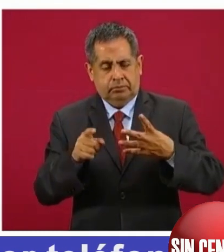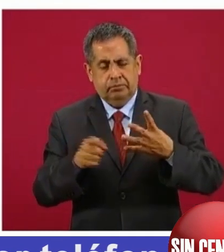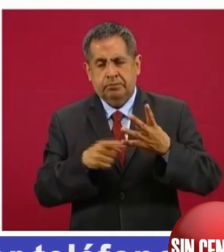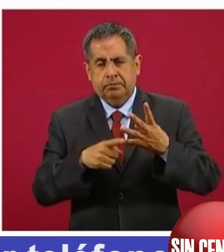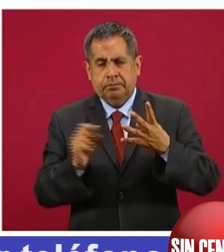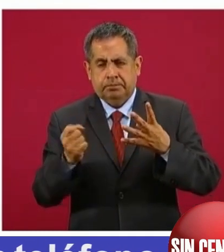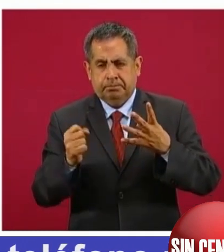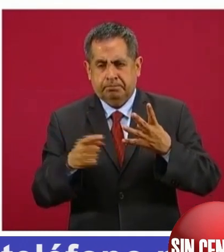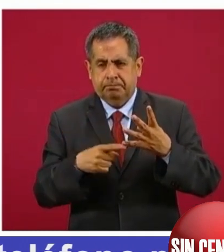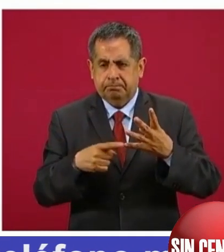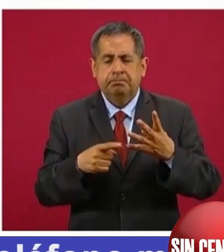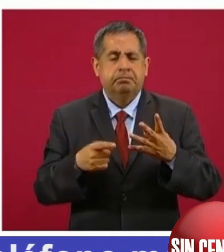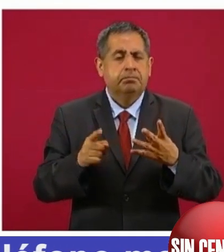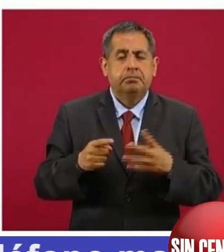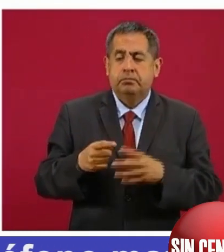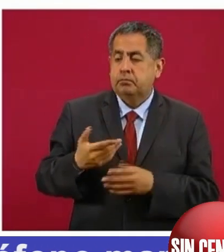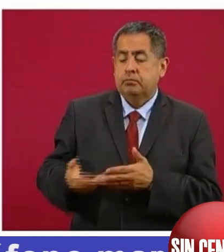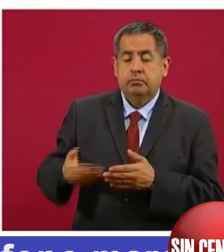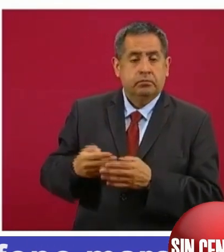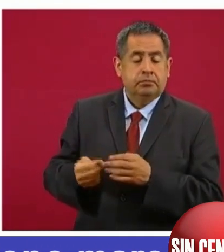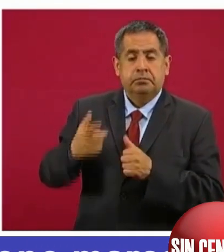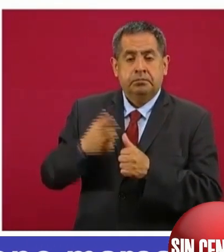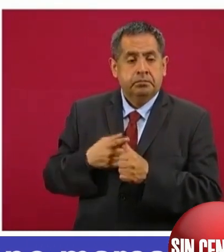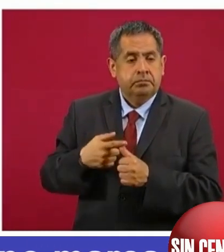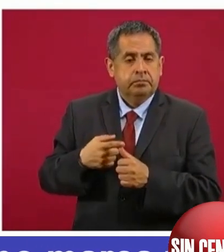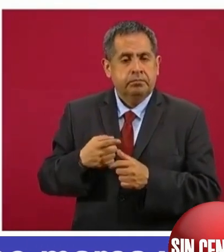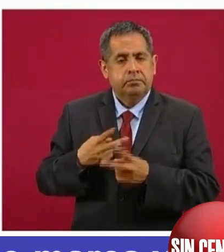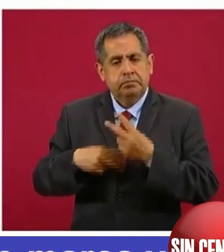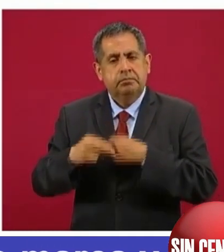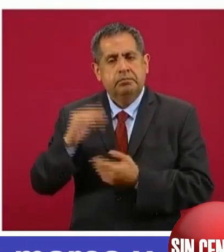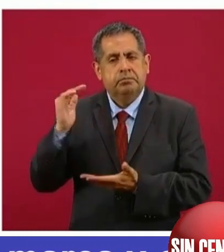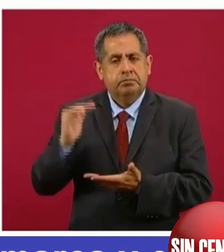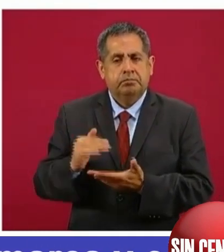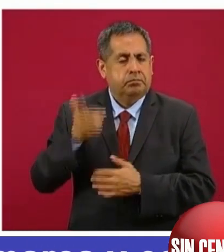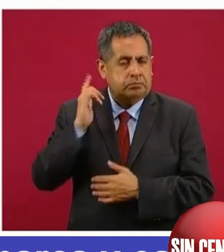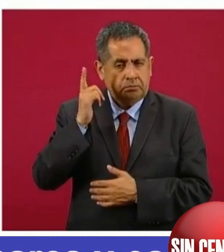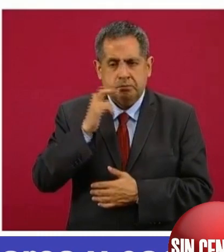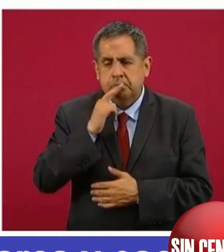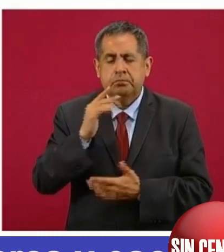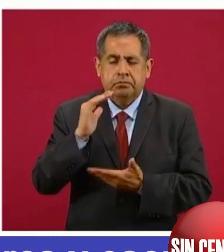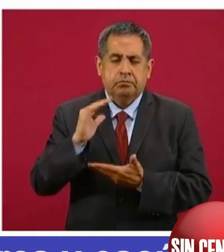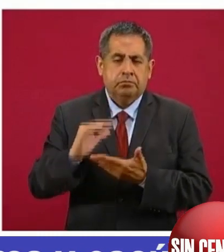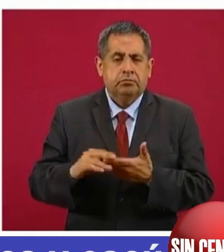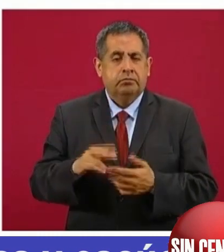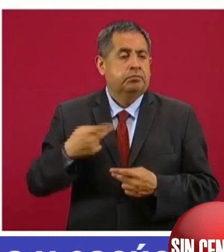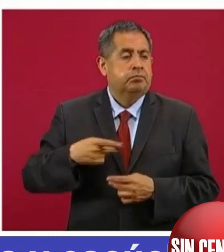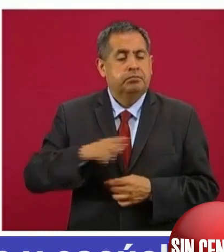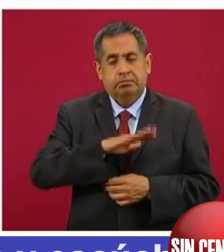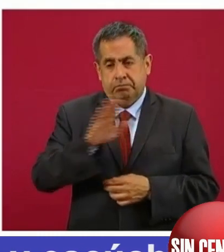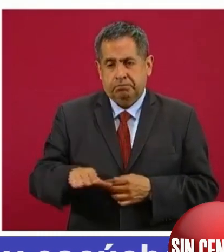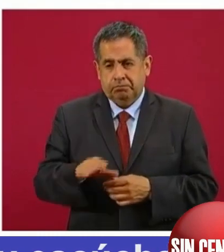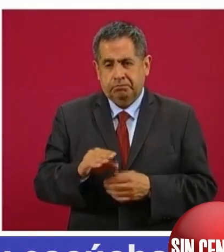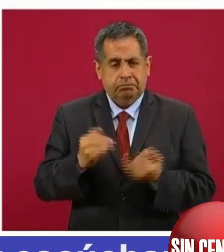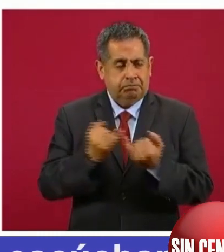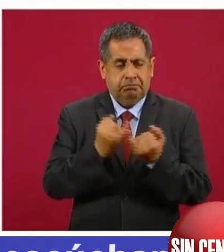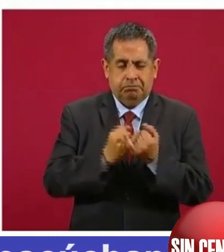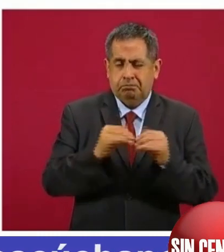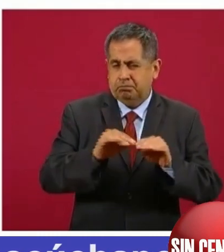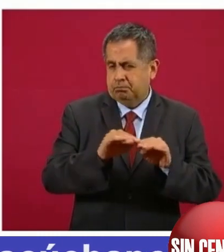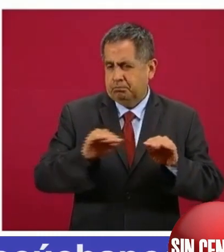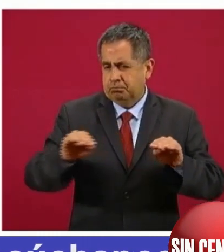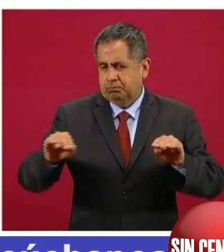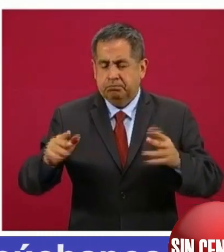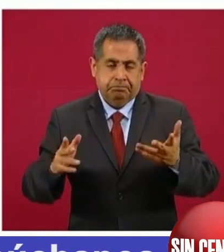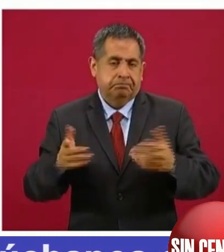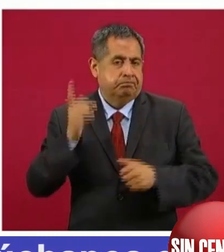y apenas tiene la primera semana en donde reduce. Ojalá que también esto se mantenga. La mortalidad no se ha incrementado importantemente